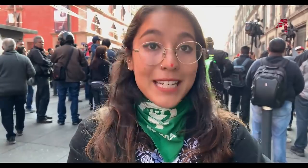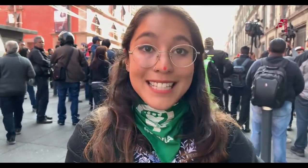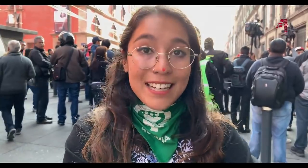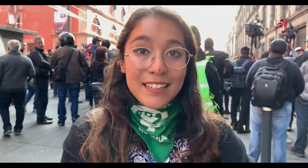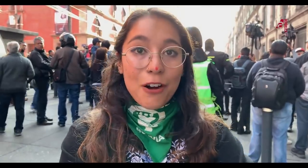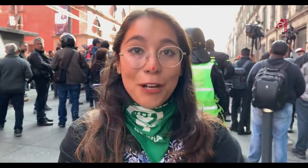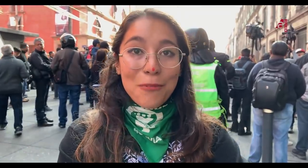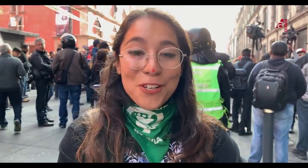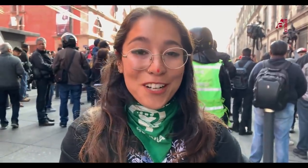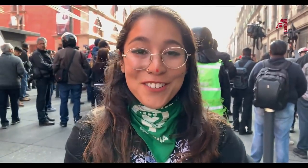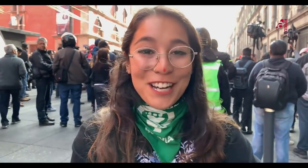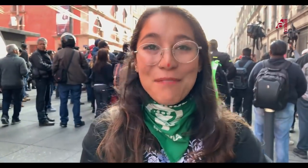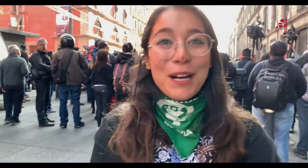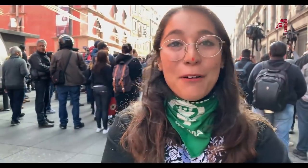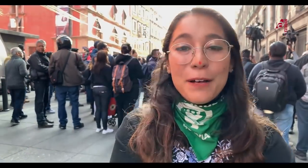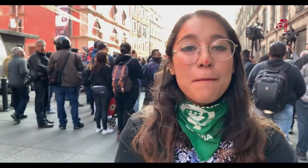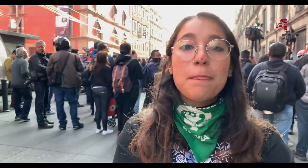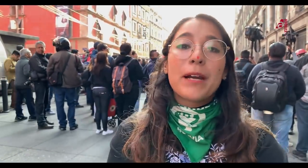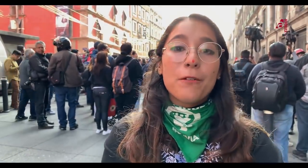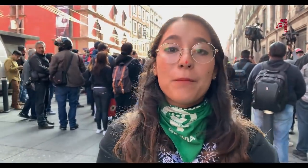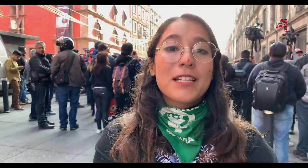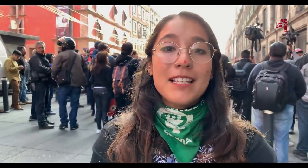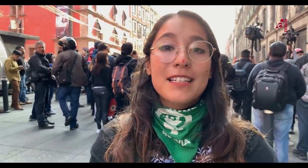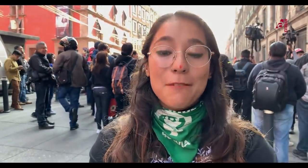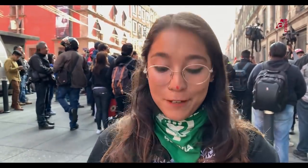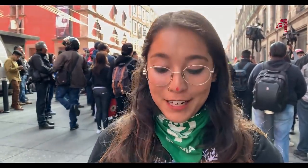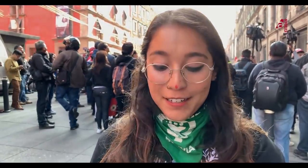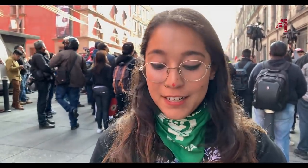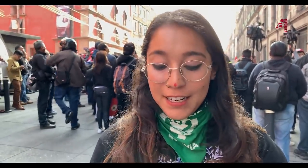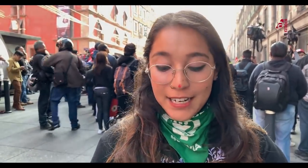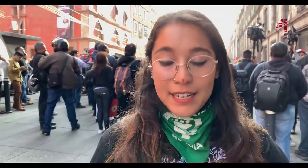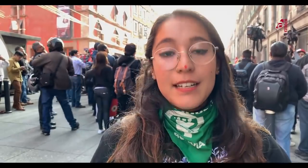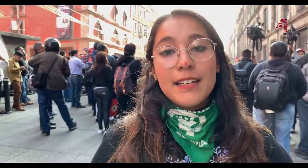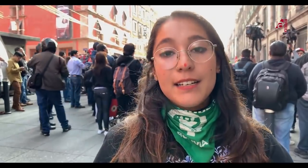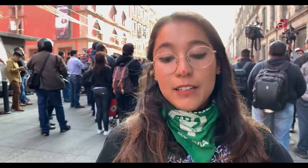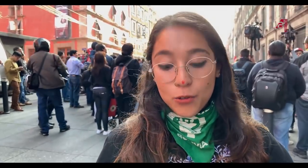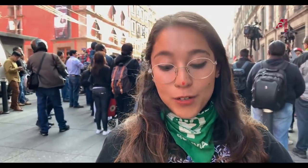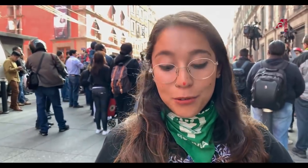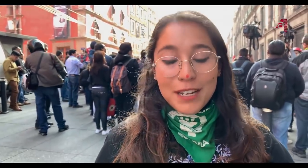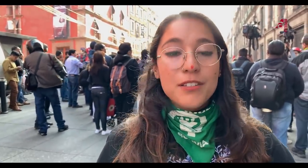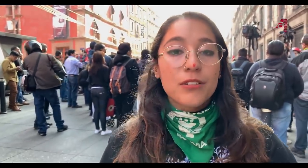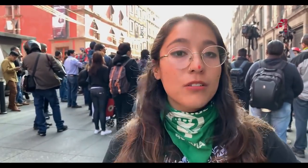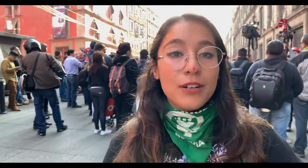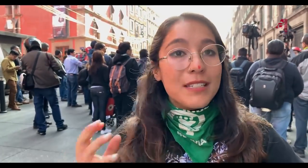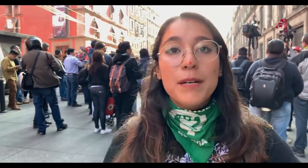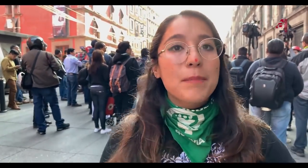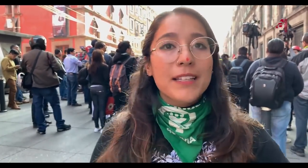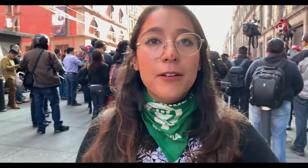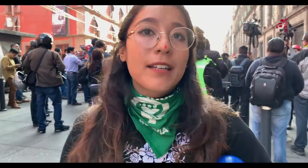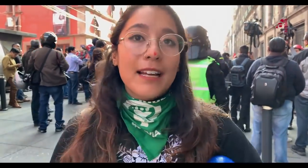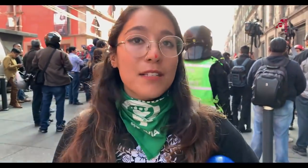educación feminista, aunque a muchos les duela la palabra, pero feminista significa con una educación, con